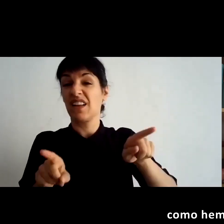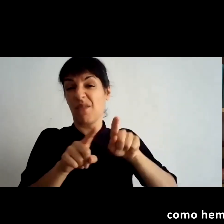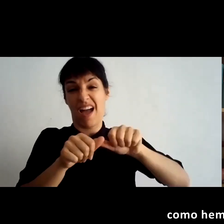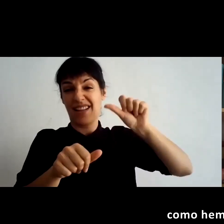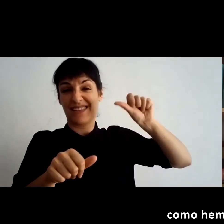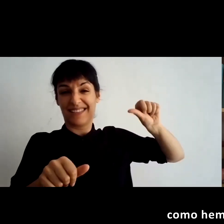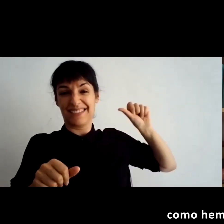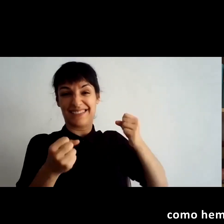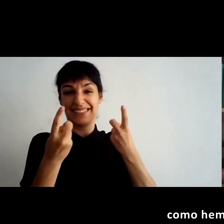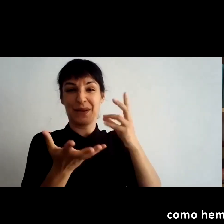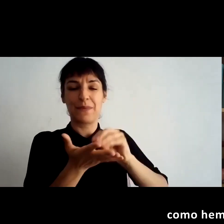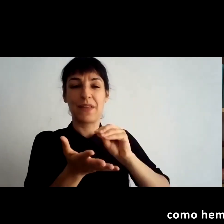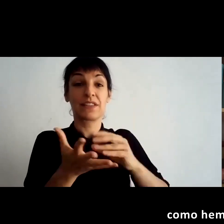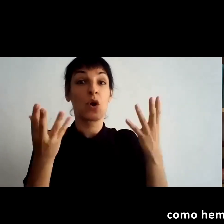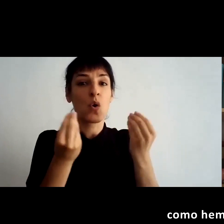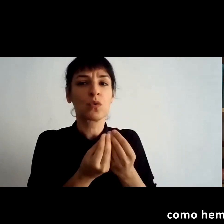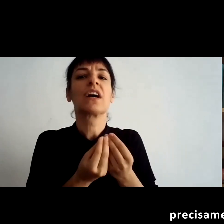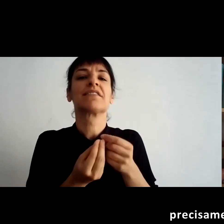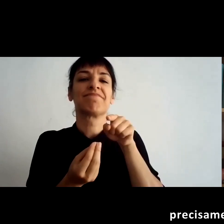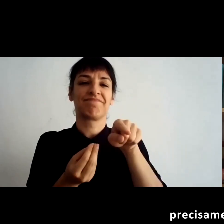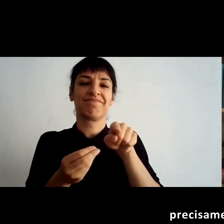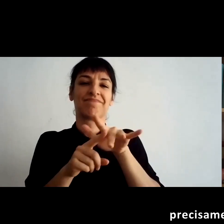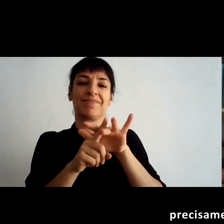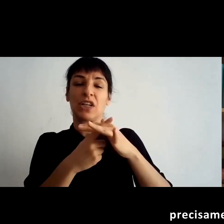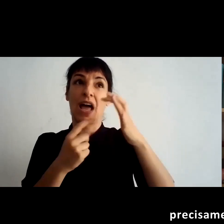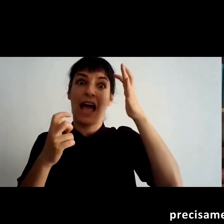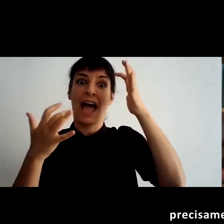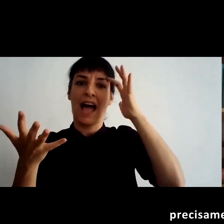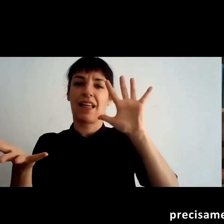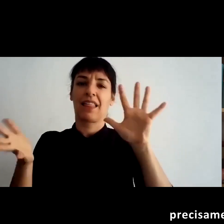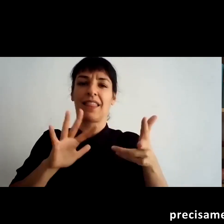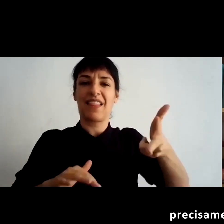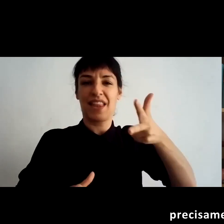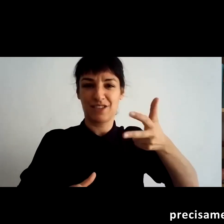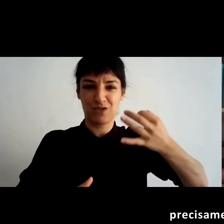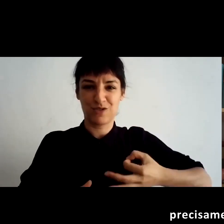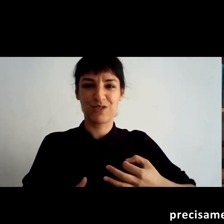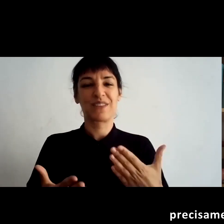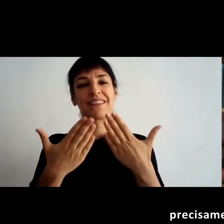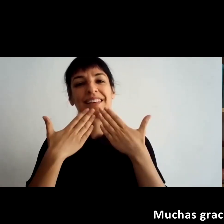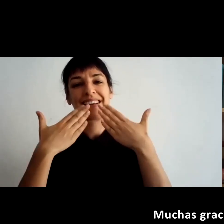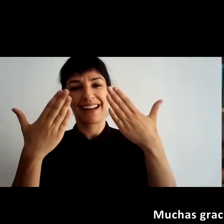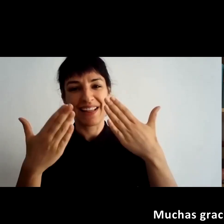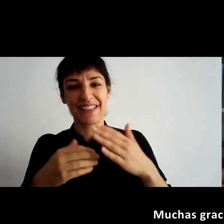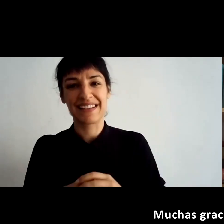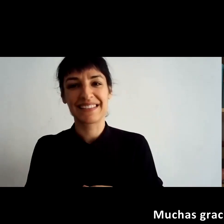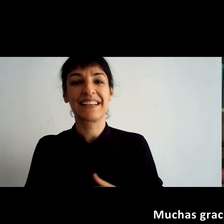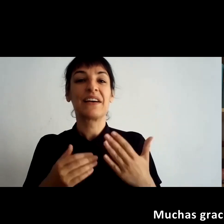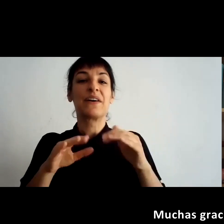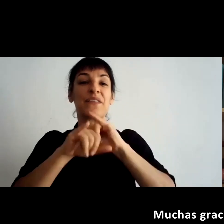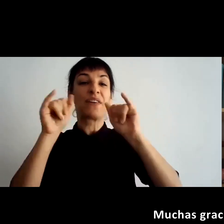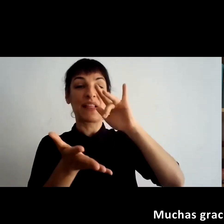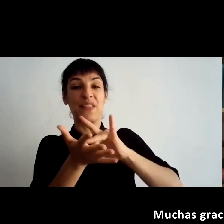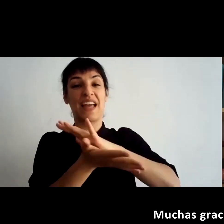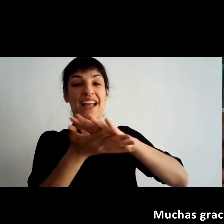tantas veces, transformaremos precisamente esas esperanzas en derechos. Muchas gracias. Feliz Día de